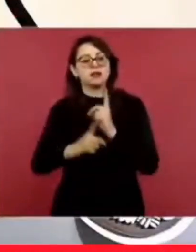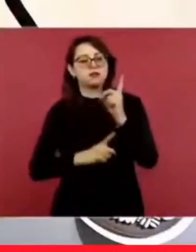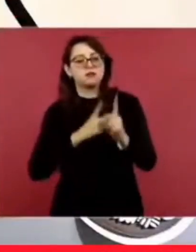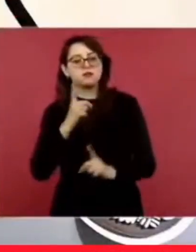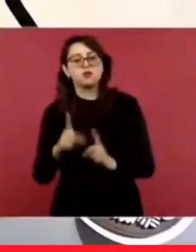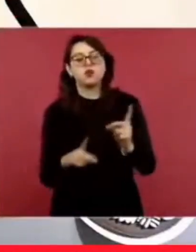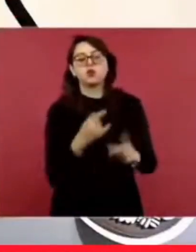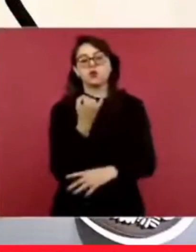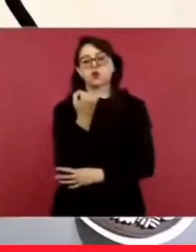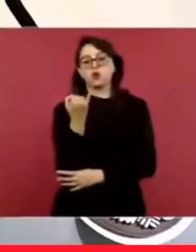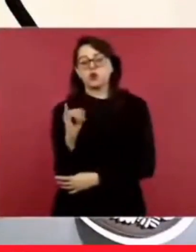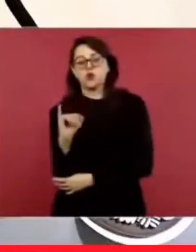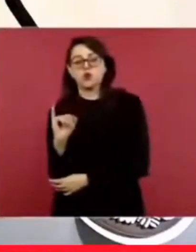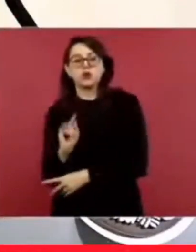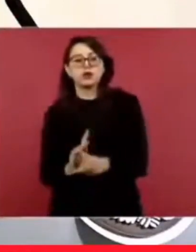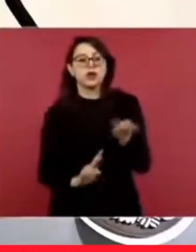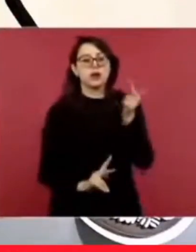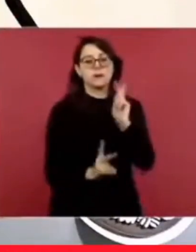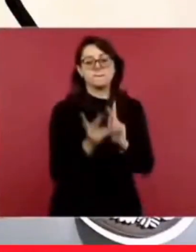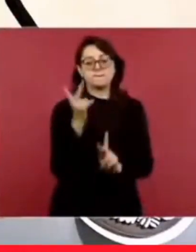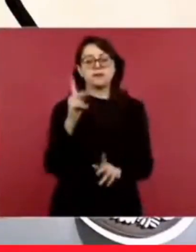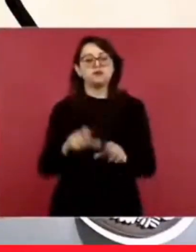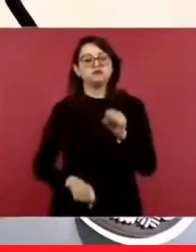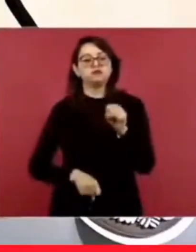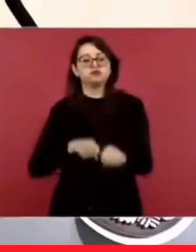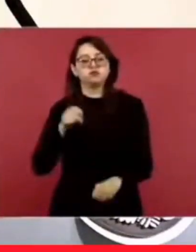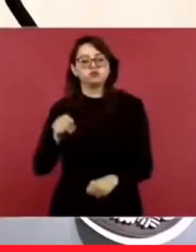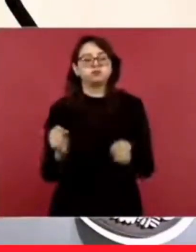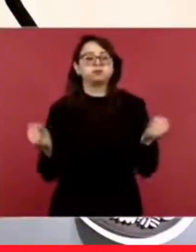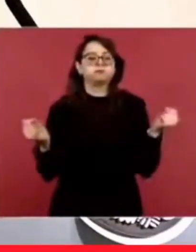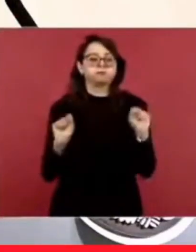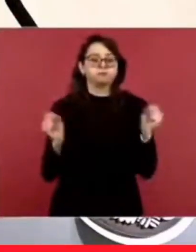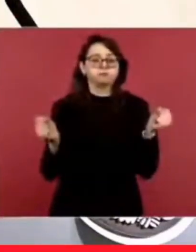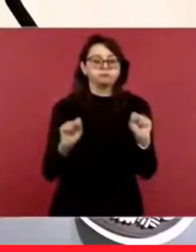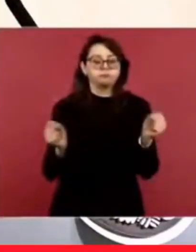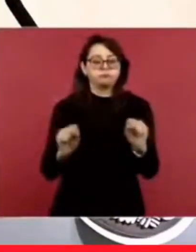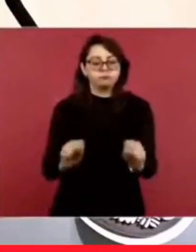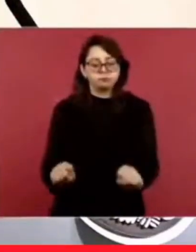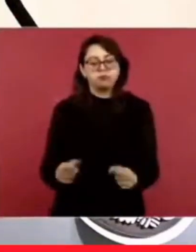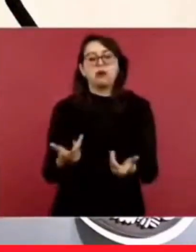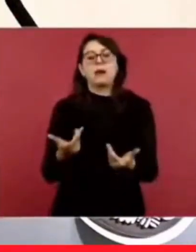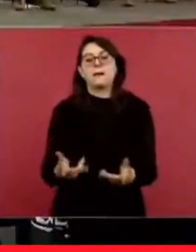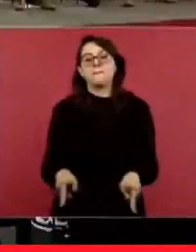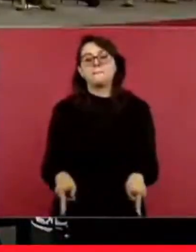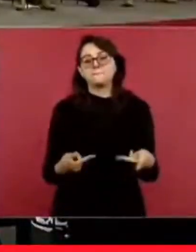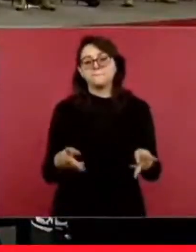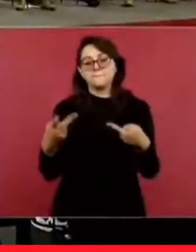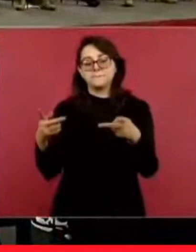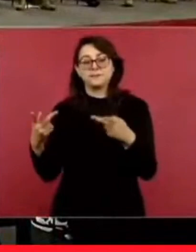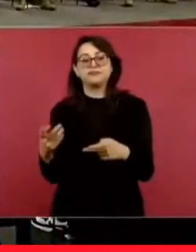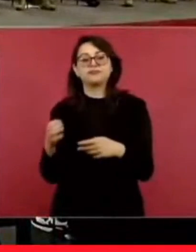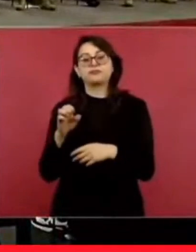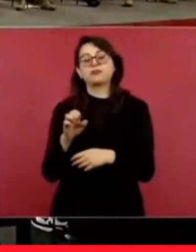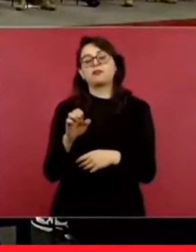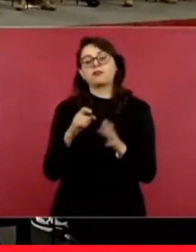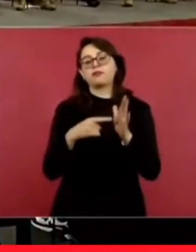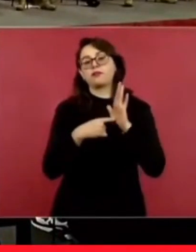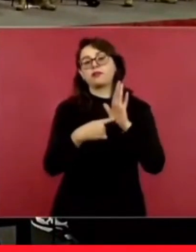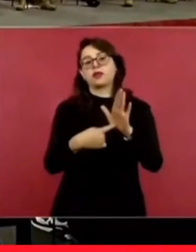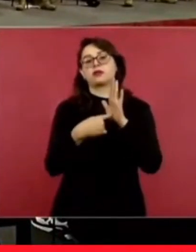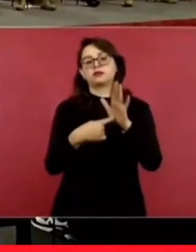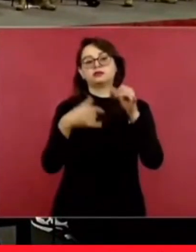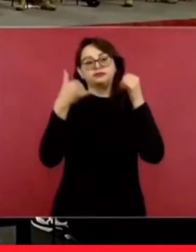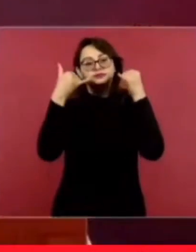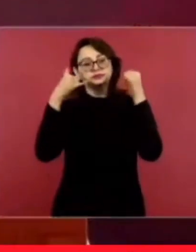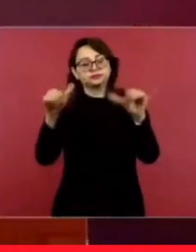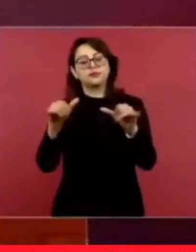jardín etnobotánicos ciclovías trotapistas locales comerciales lespo ganadera lugar de espectáculos lienzo